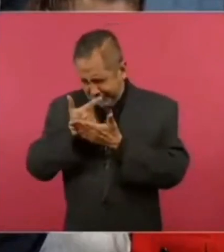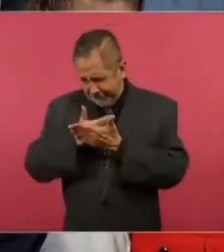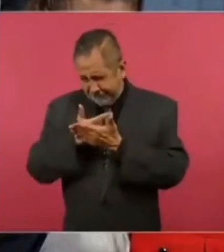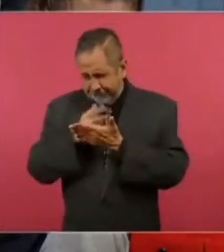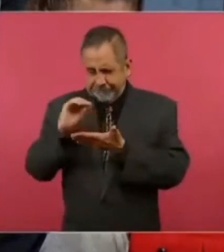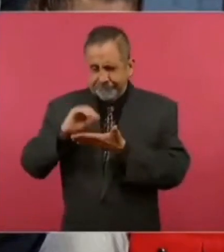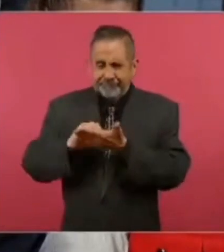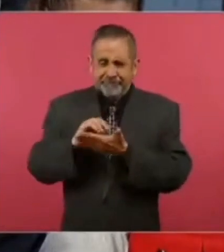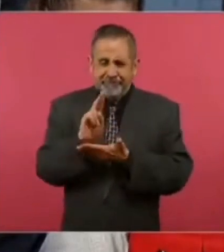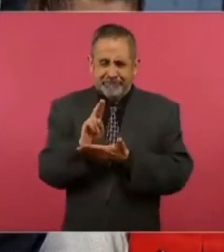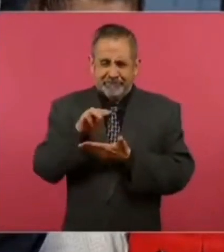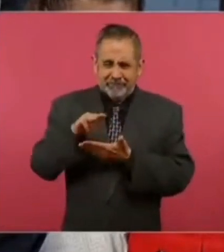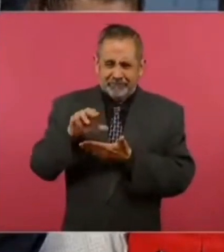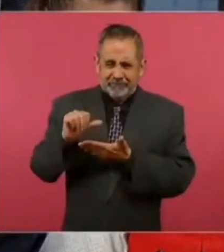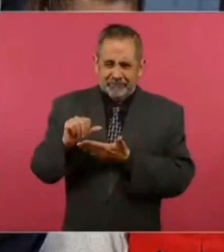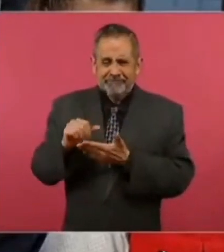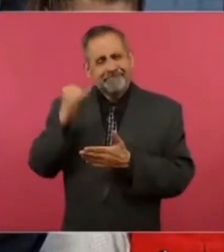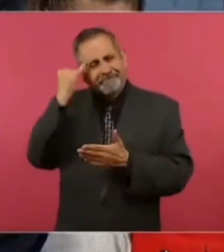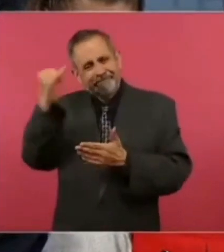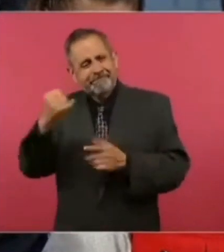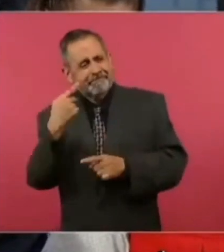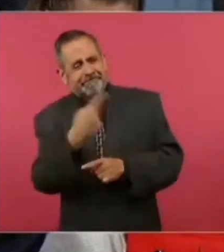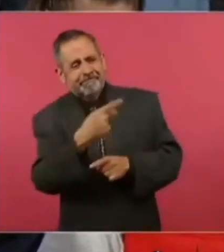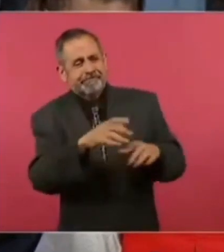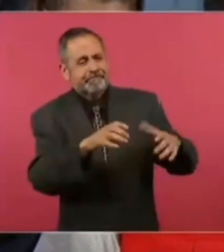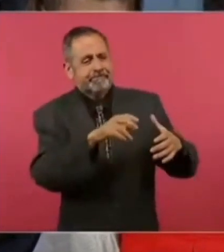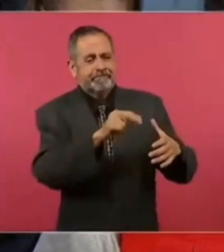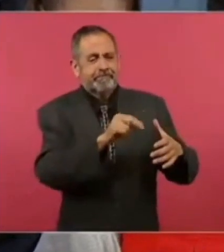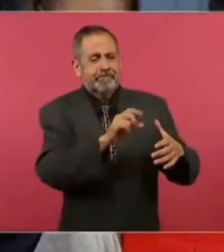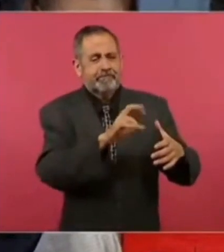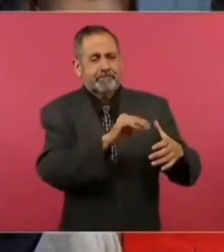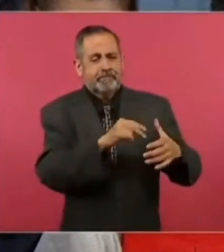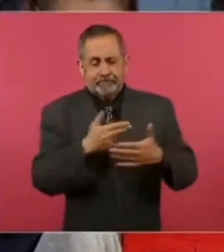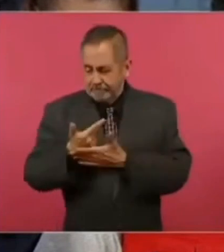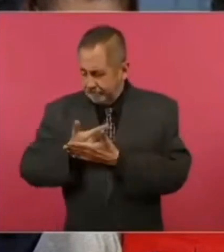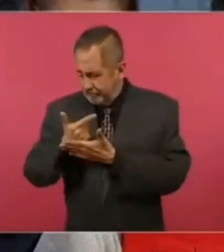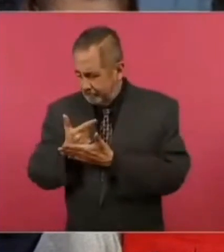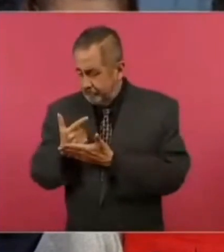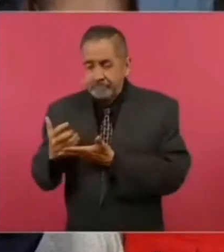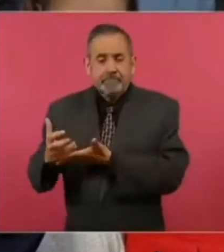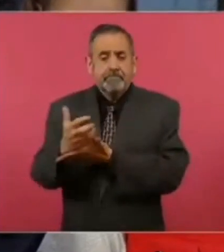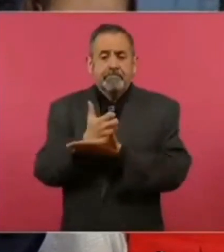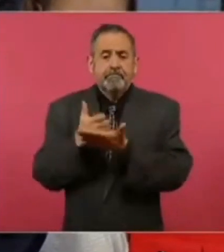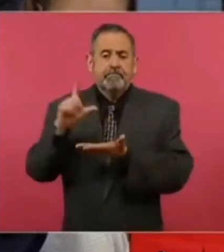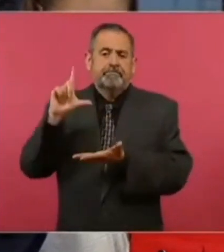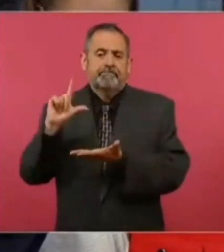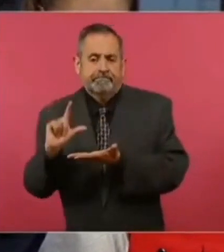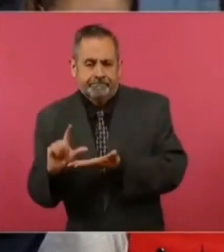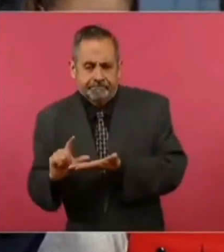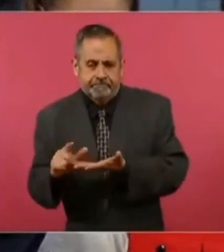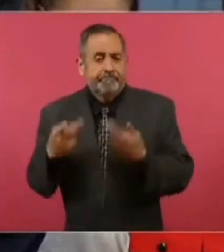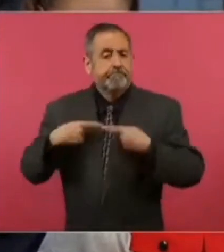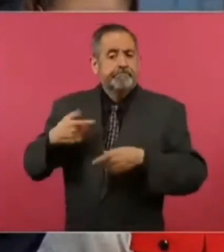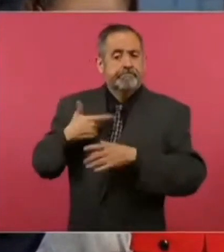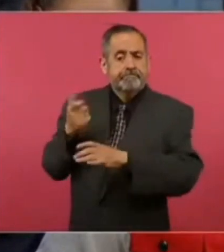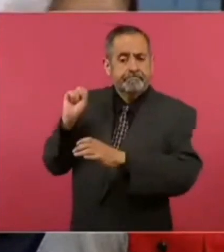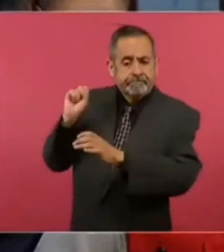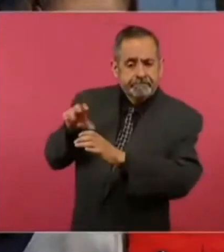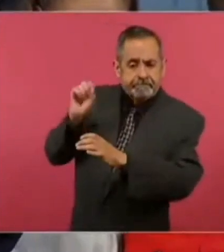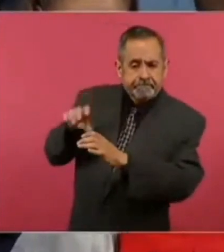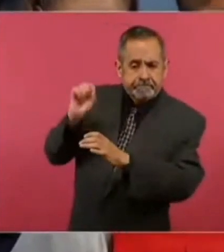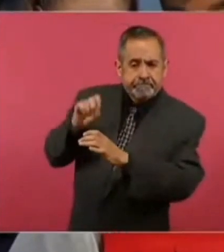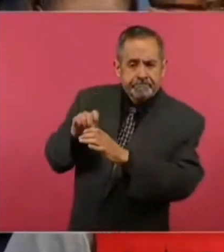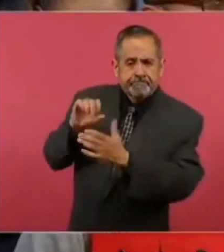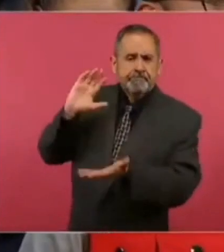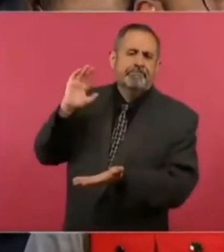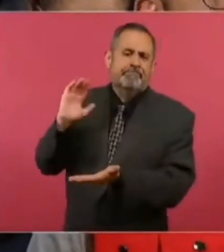un modelo que ya sabemos neoliberal y que reducen los ingresos de la gente que ha ahorrado, que ha aportado durante